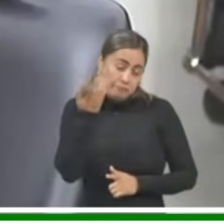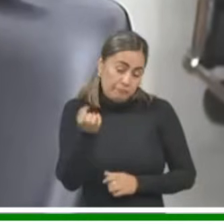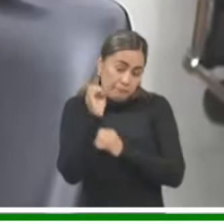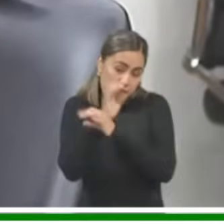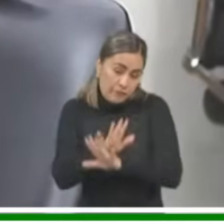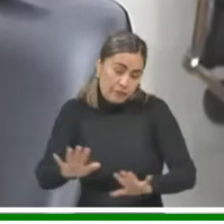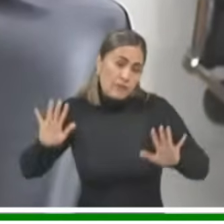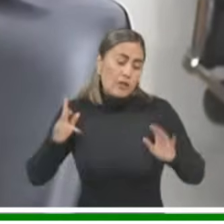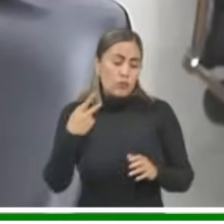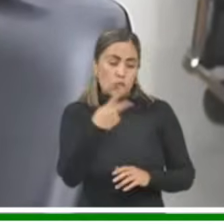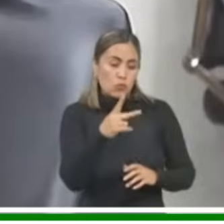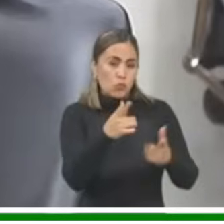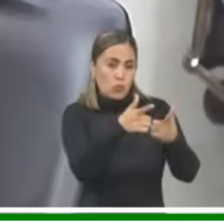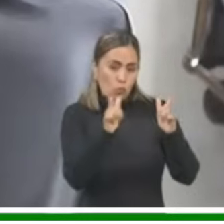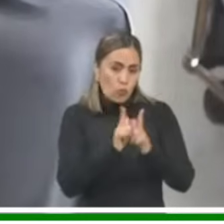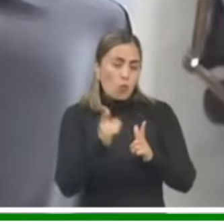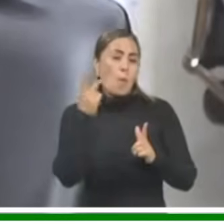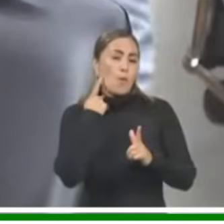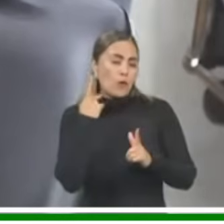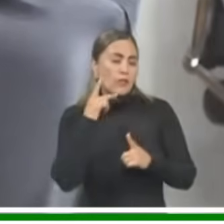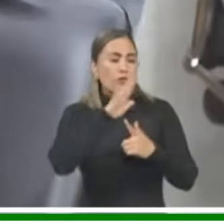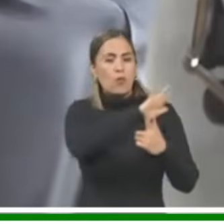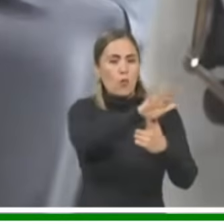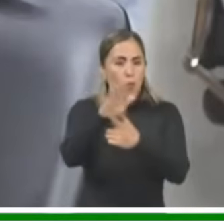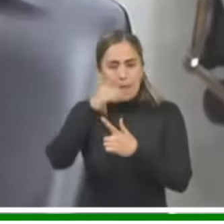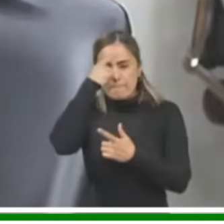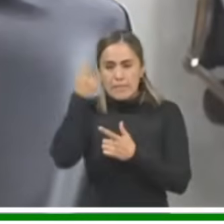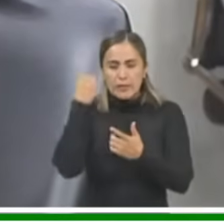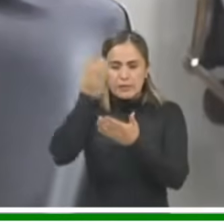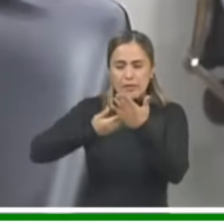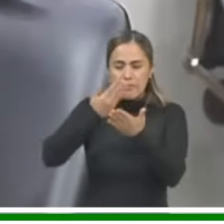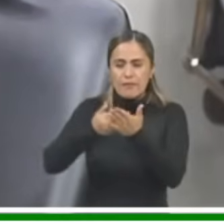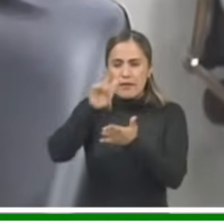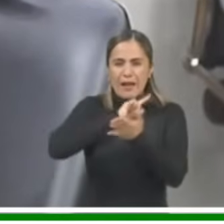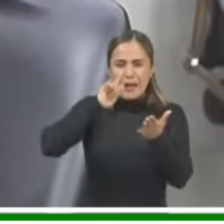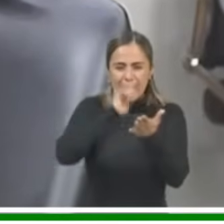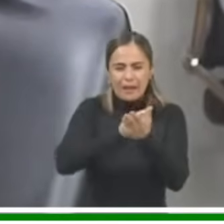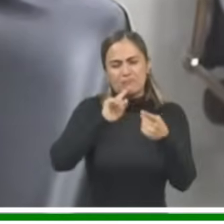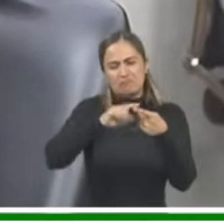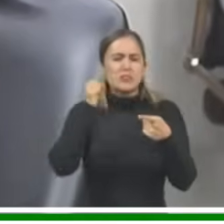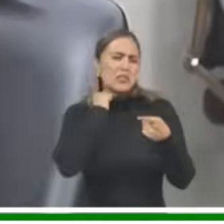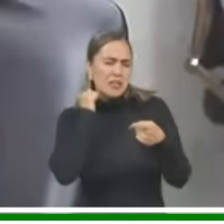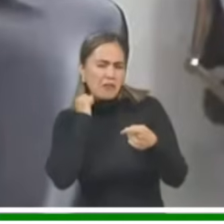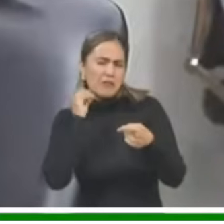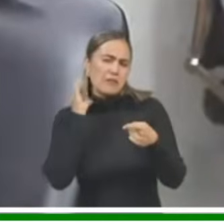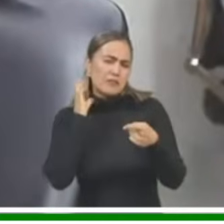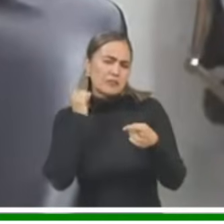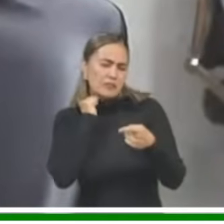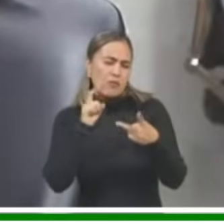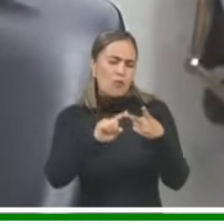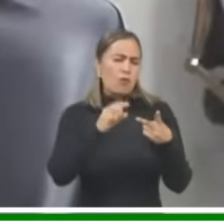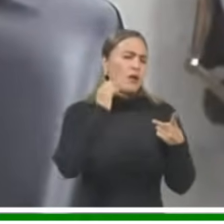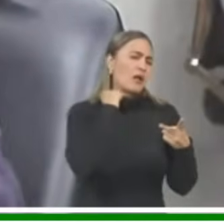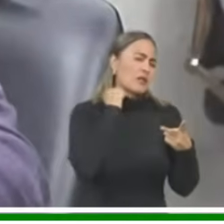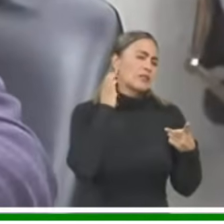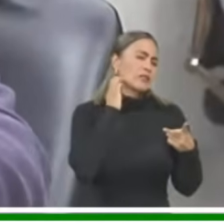su partido político, a sus grupos parlamentarios, para que presenten iniciativas de ley en senadores o en diputados y pueda darse un proceso